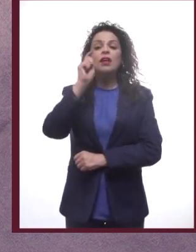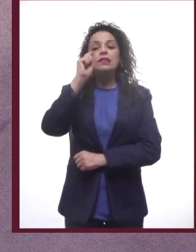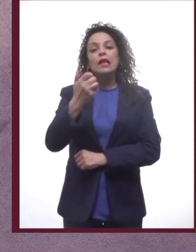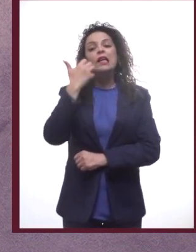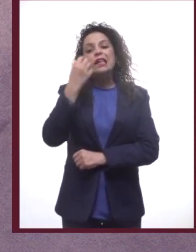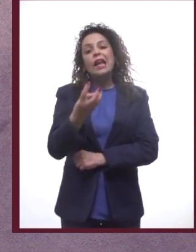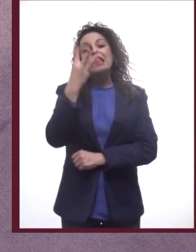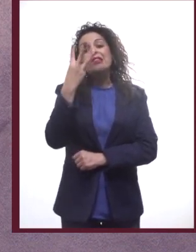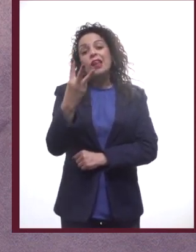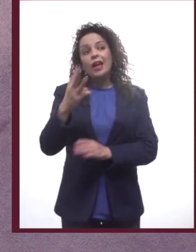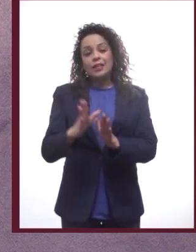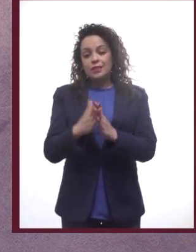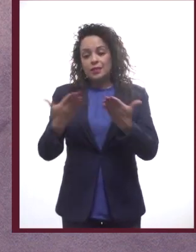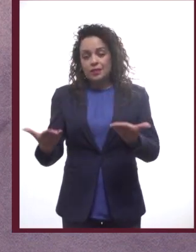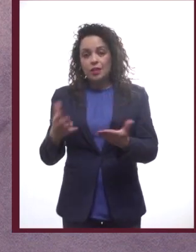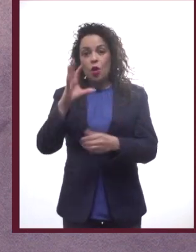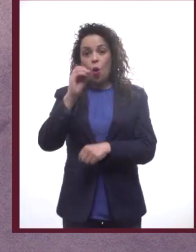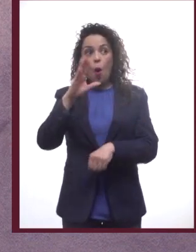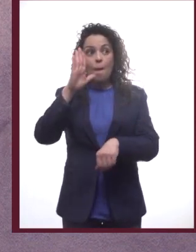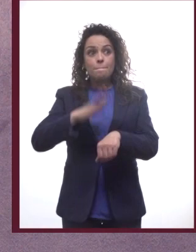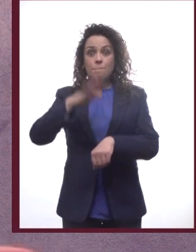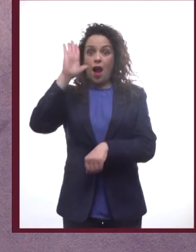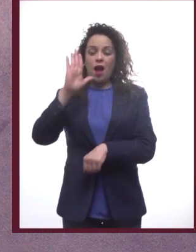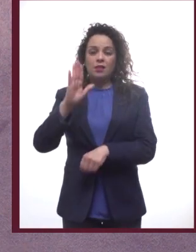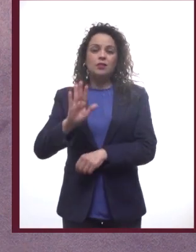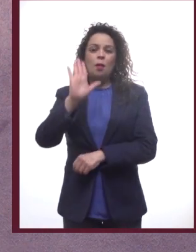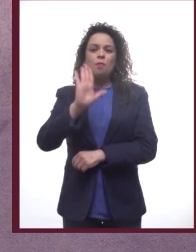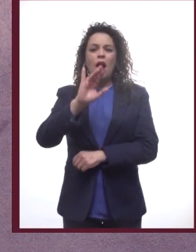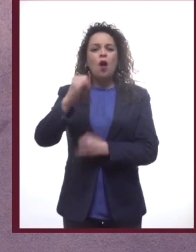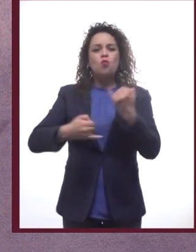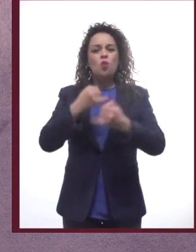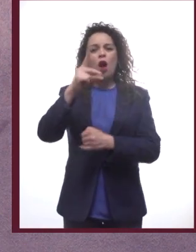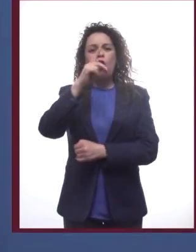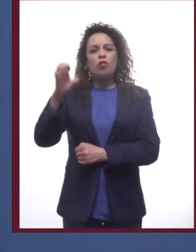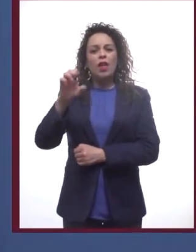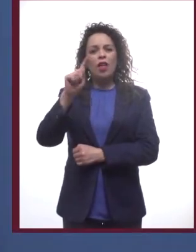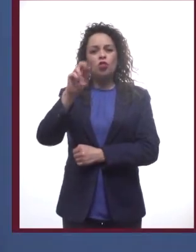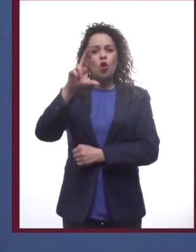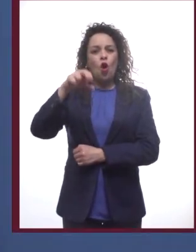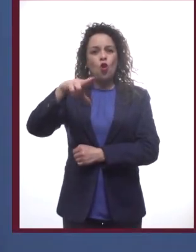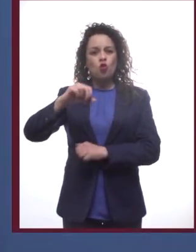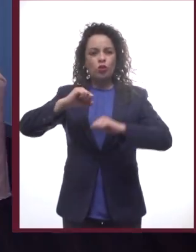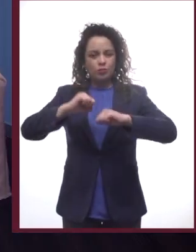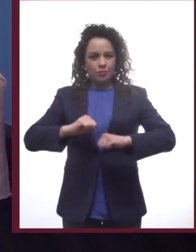como una trilogía, o más una saga como Juego de Tronos, pero en misterio.